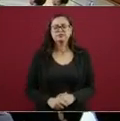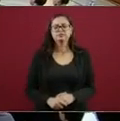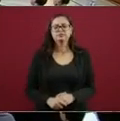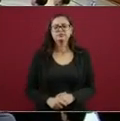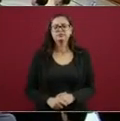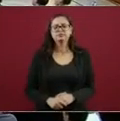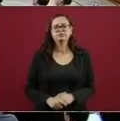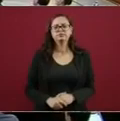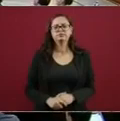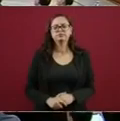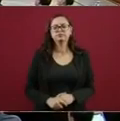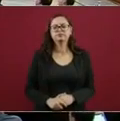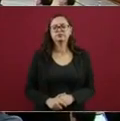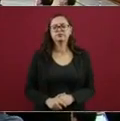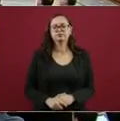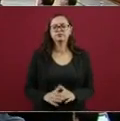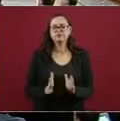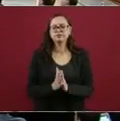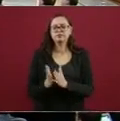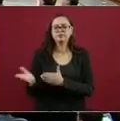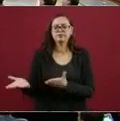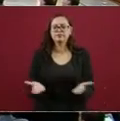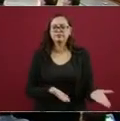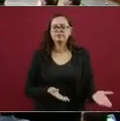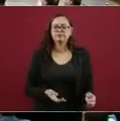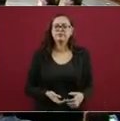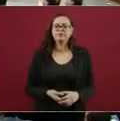e Entonces por